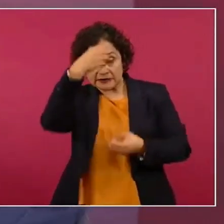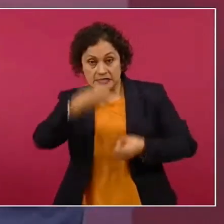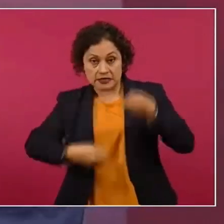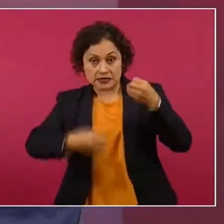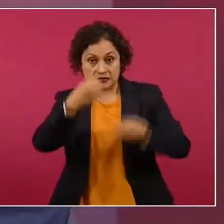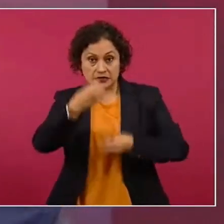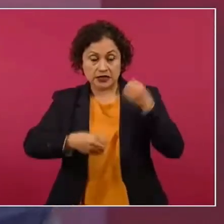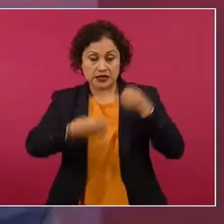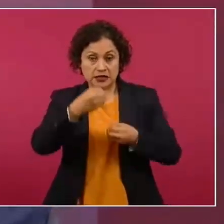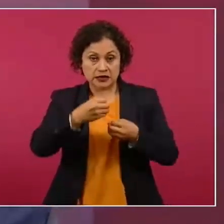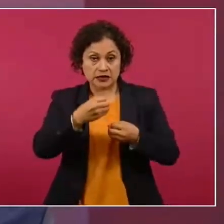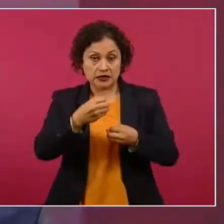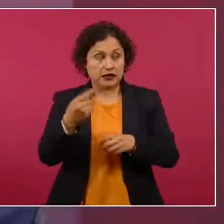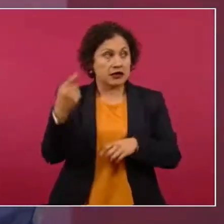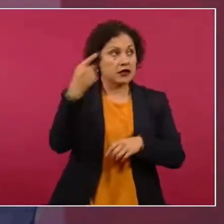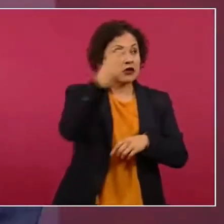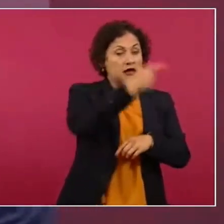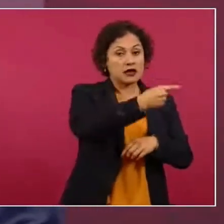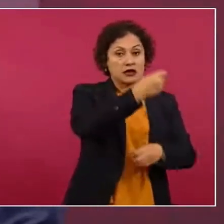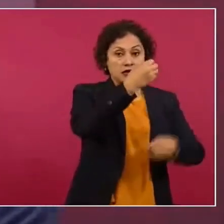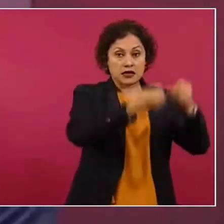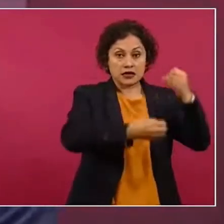para darle